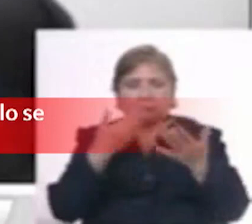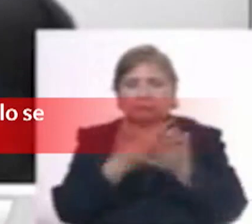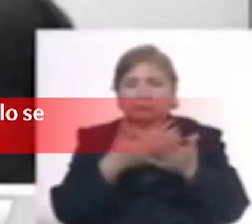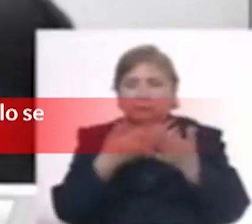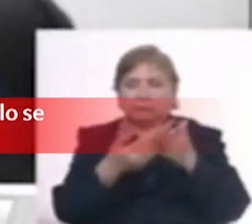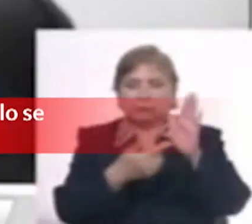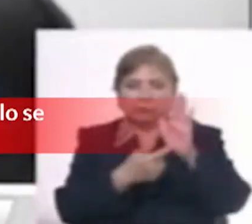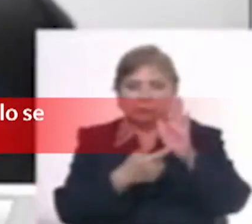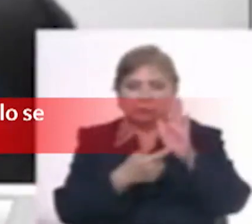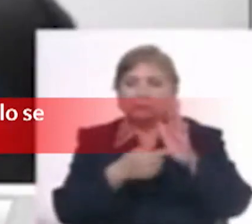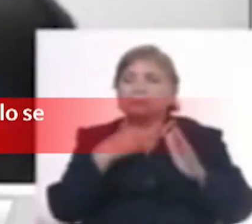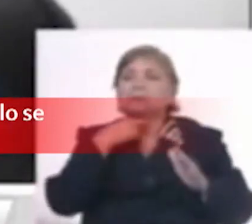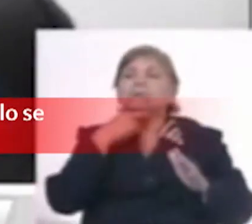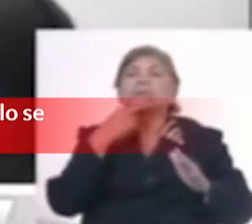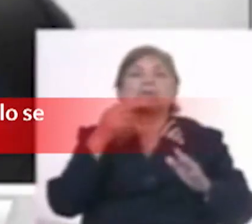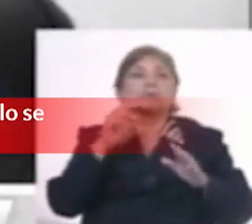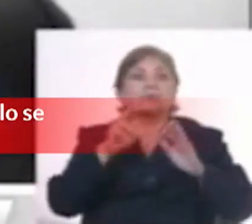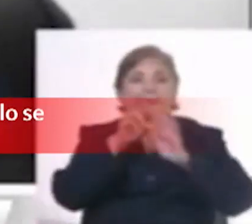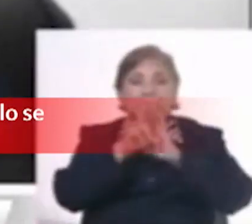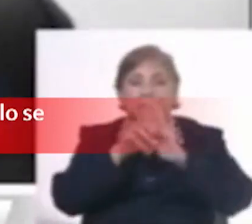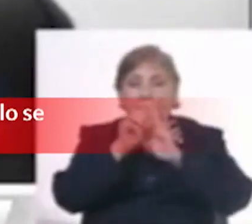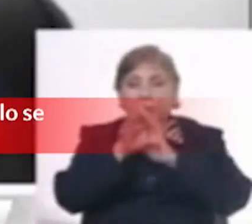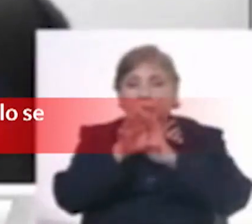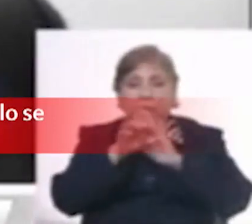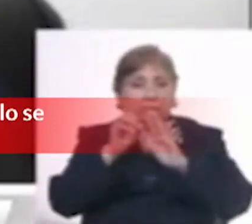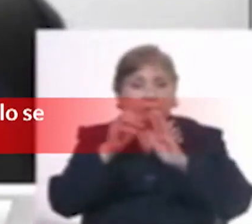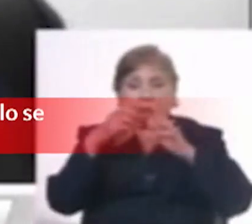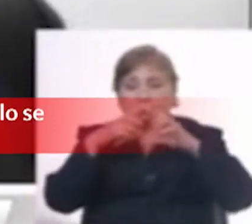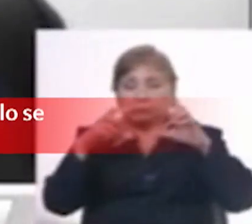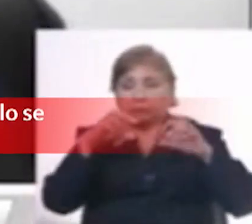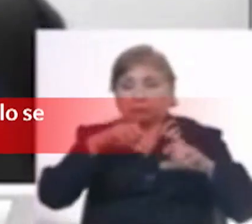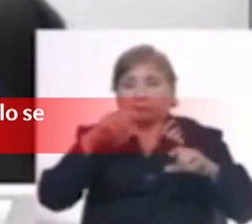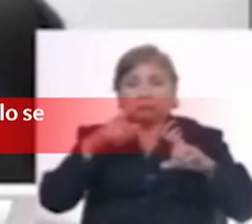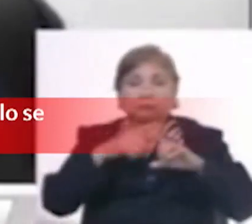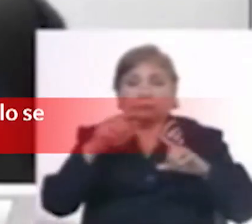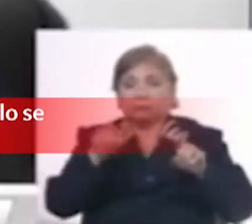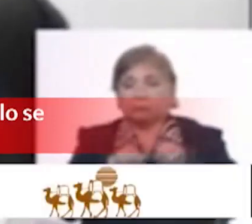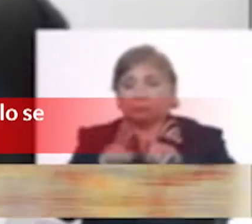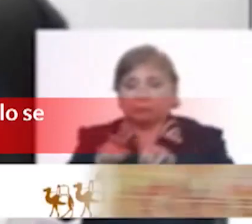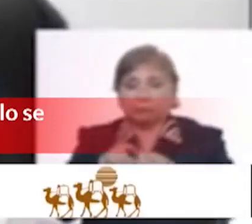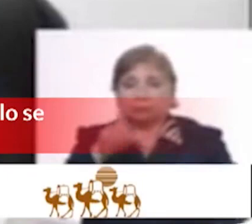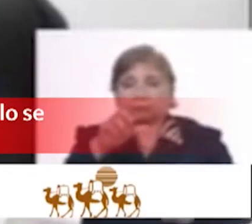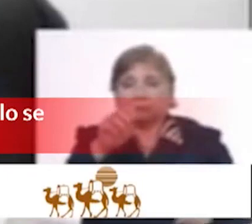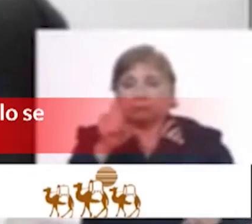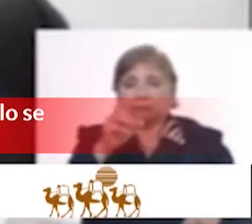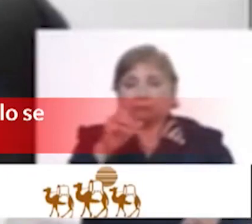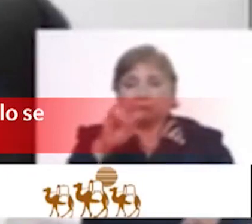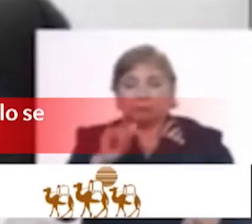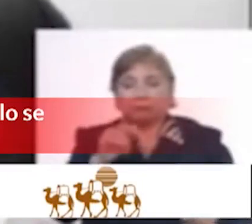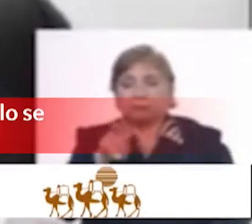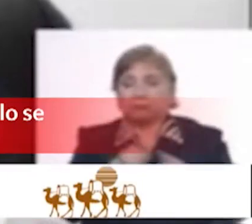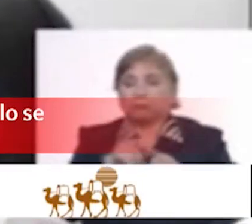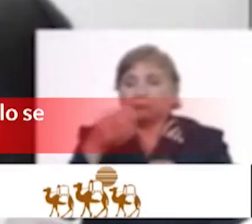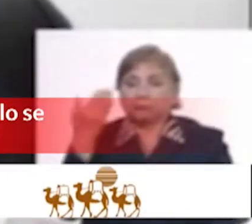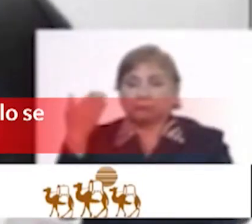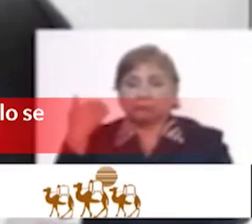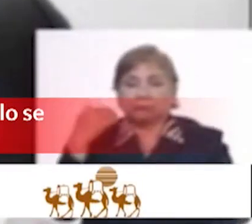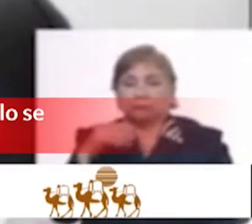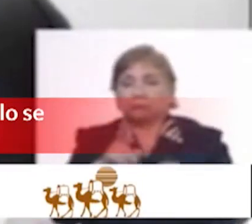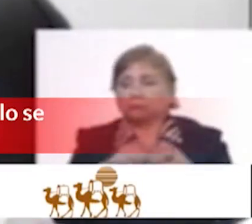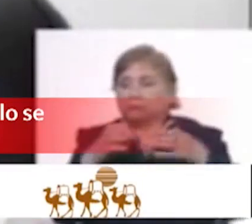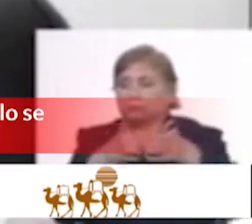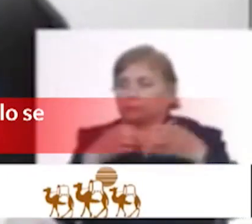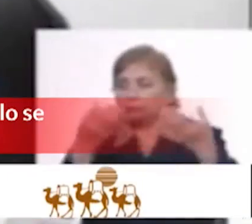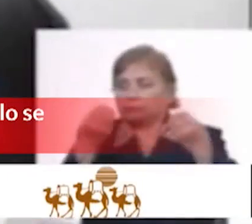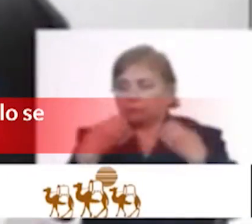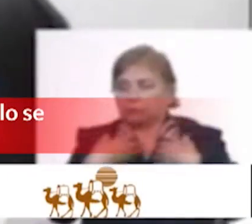constancia en el audio que las diapositivas, tanto de la congresista Lady Camones, que ha expuesto, como el anterior congresista, no